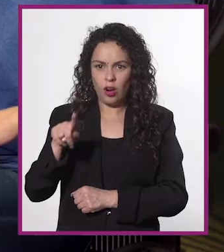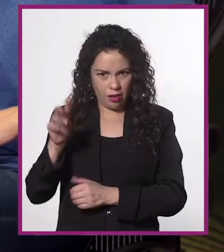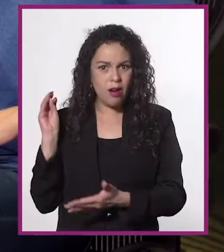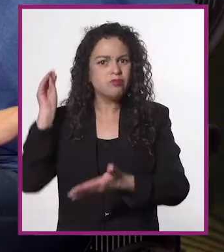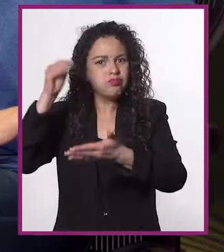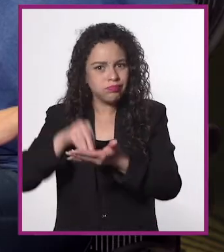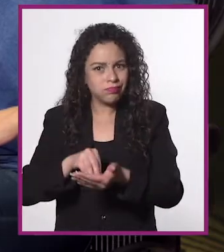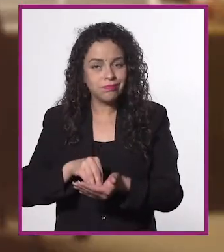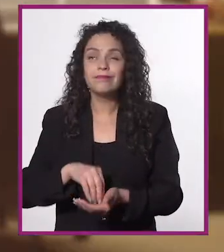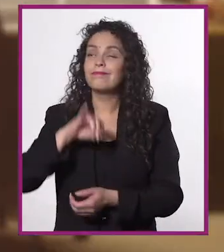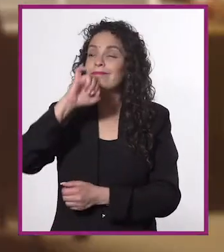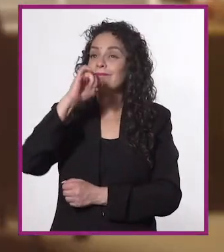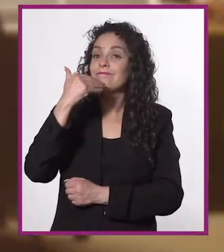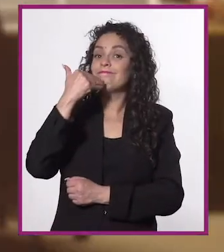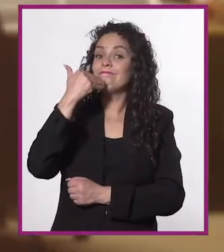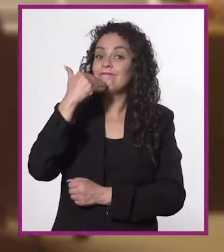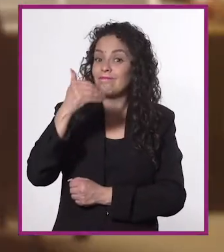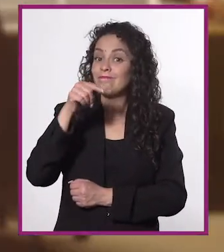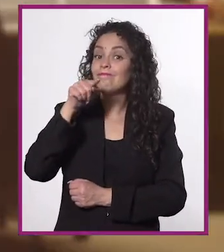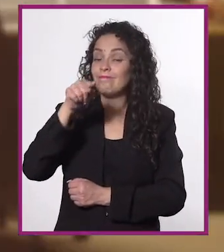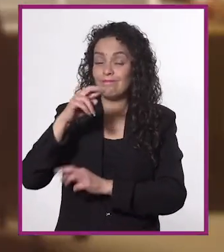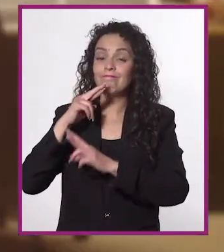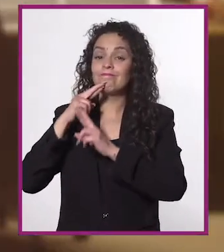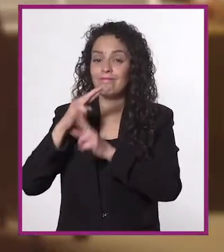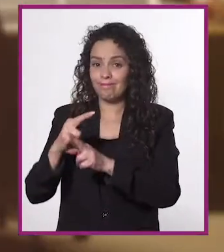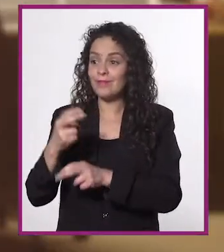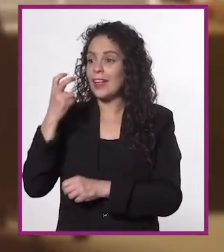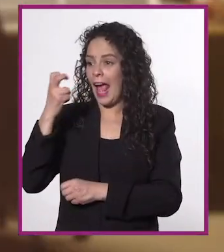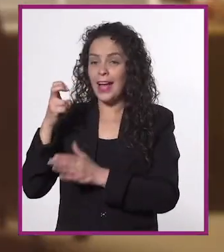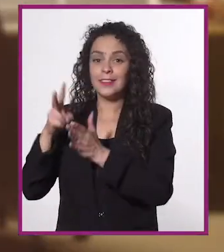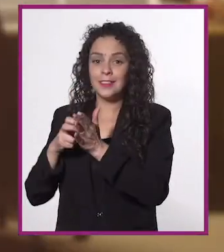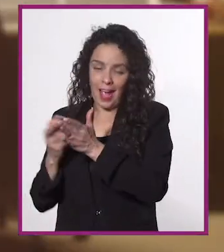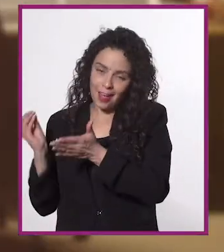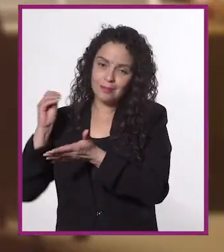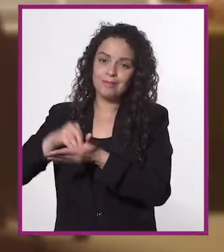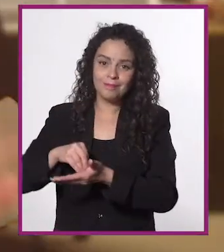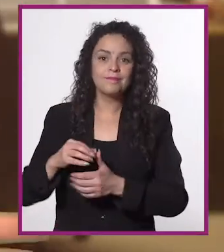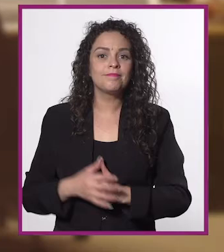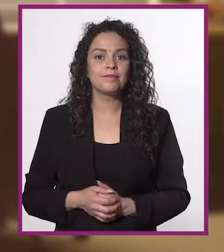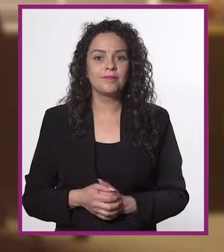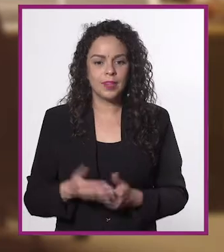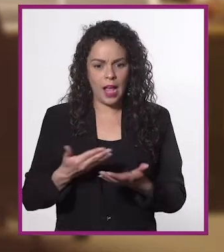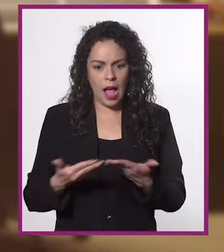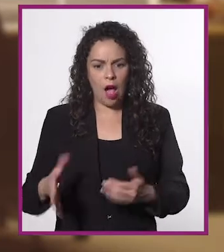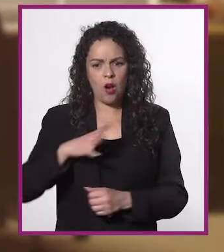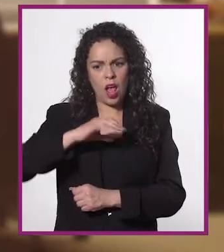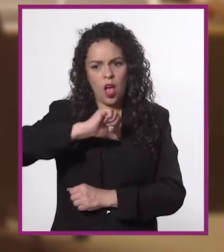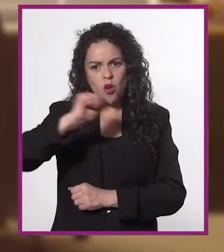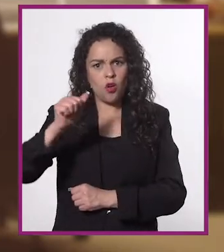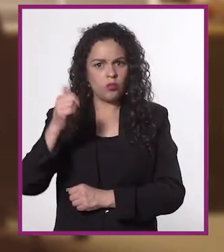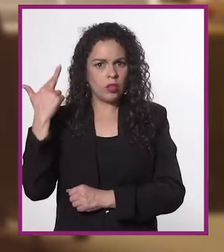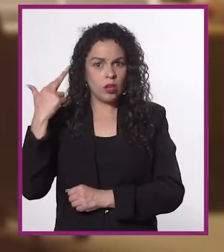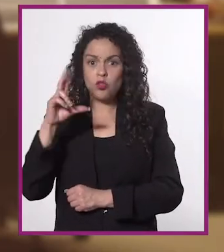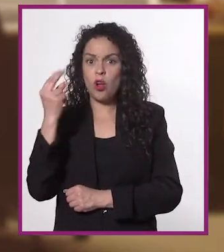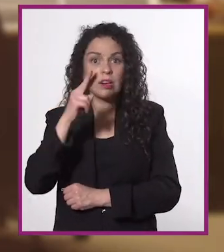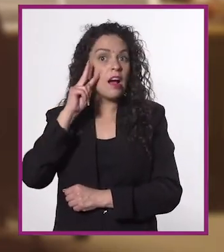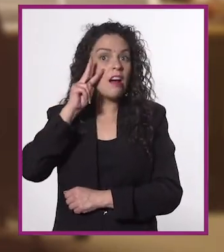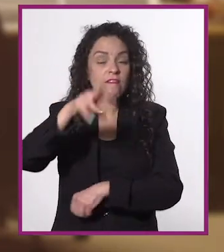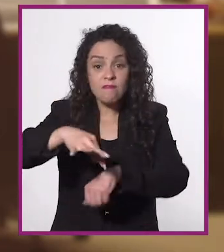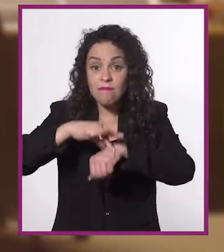edición? Muy bien contestado. Ahora hay otros sonidos que no son